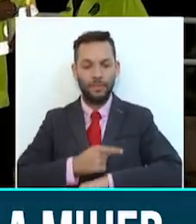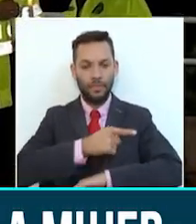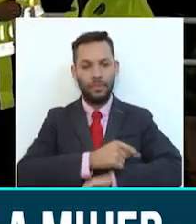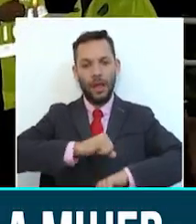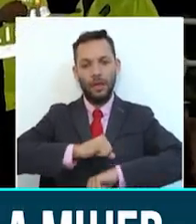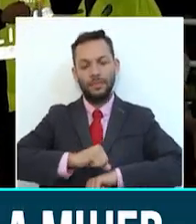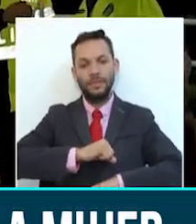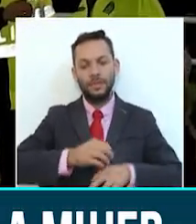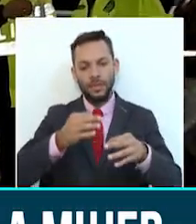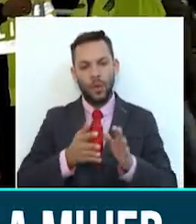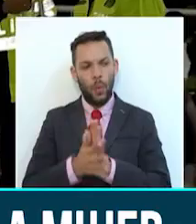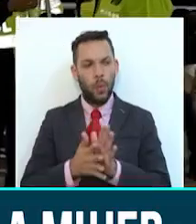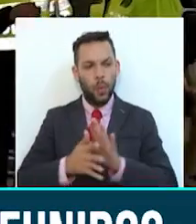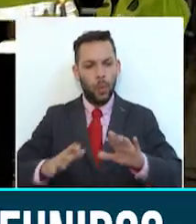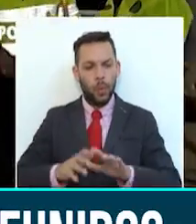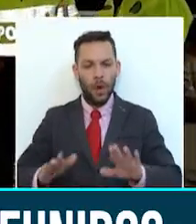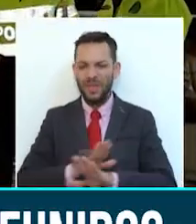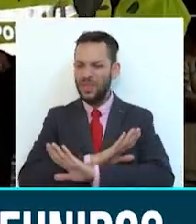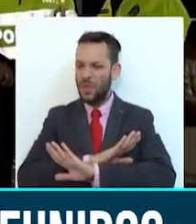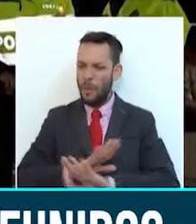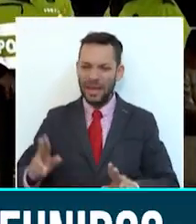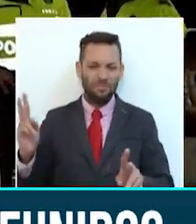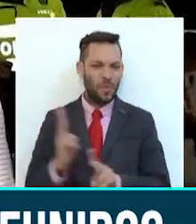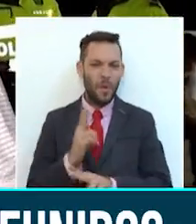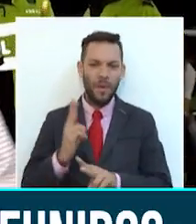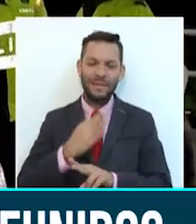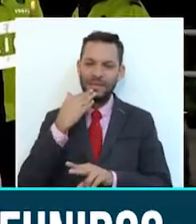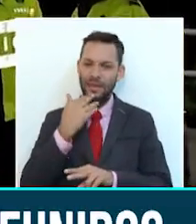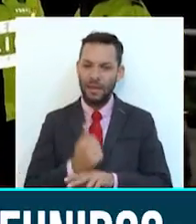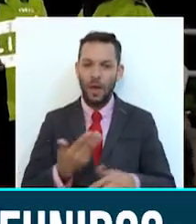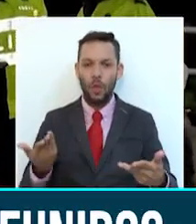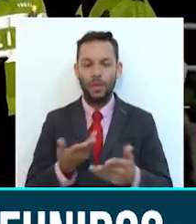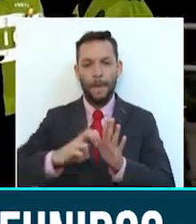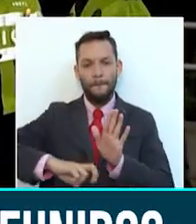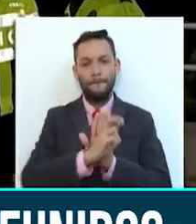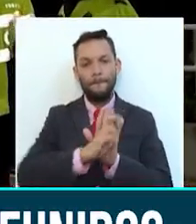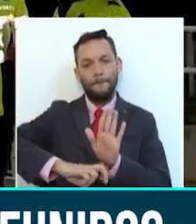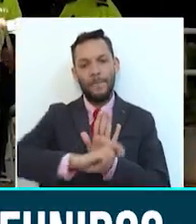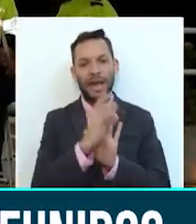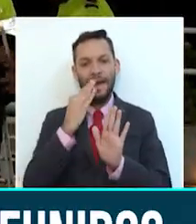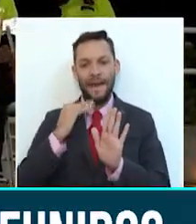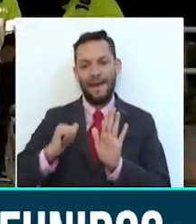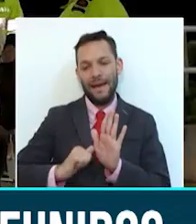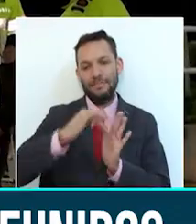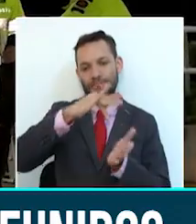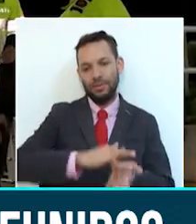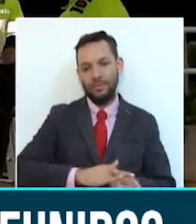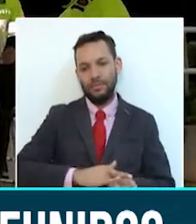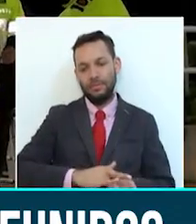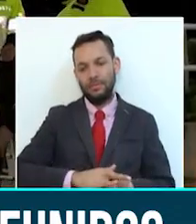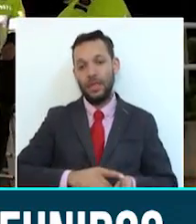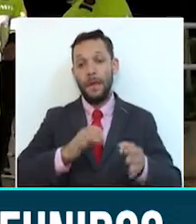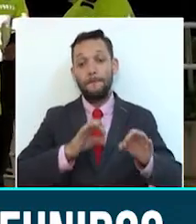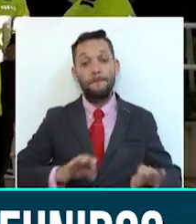este colectivo que grita no más violencia en contra de la mujer. Estamos ubicados en el Parque de la Mujer. Indudablemente es un evento